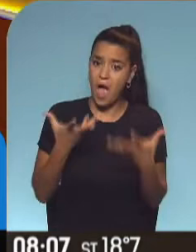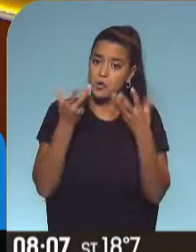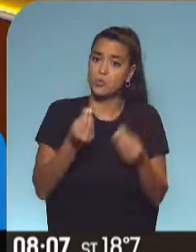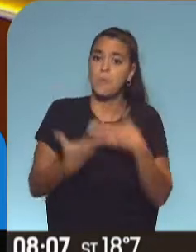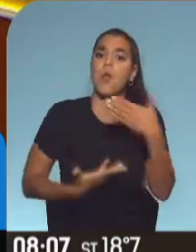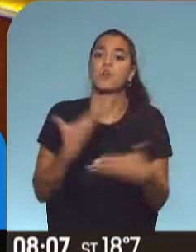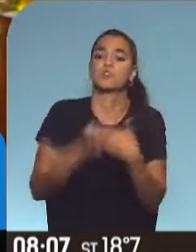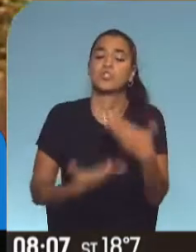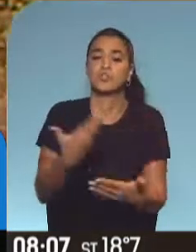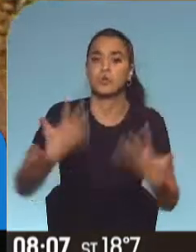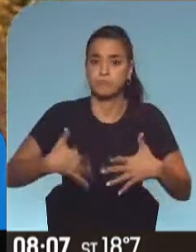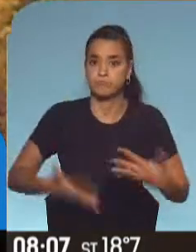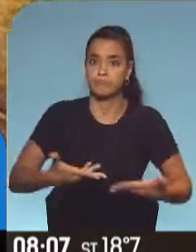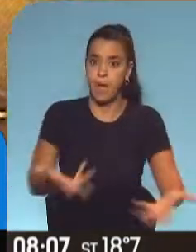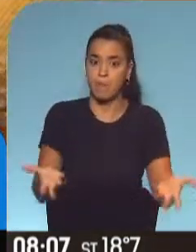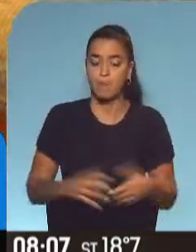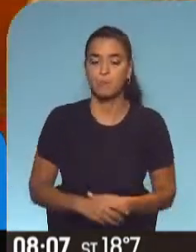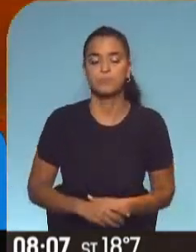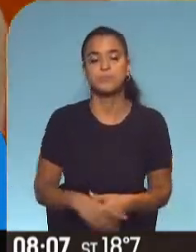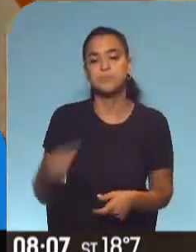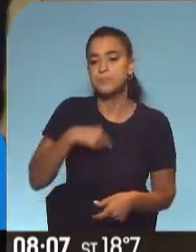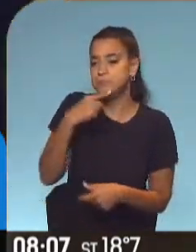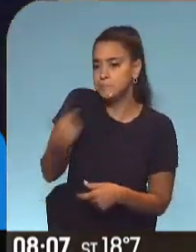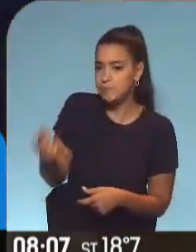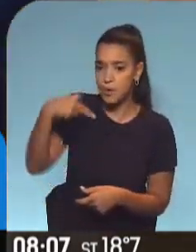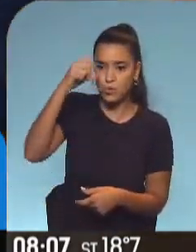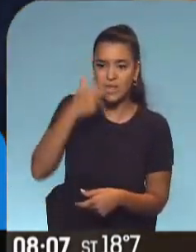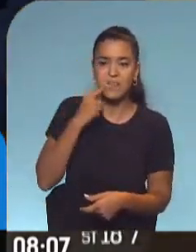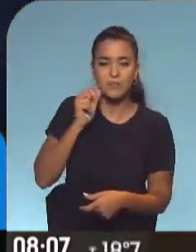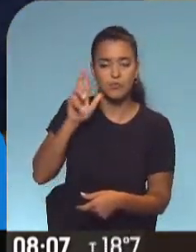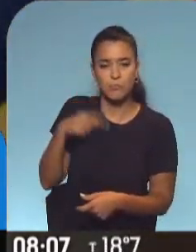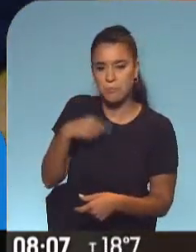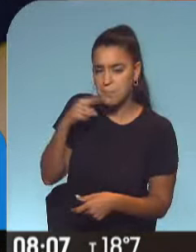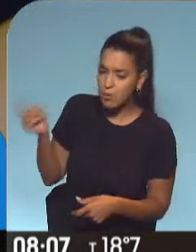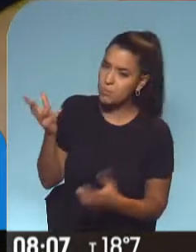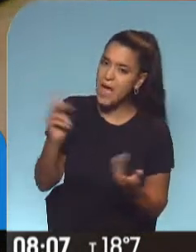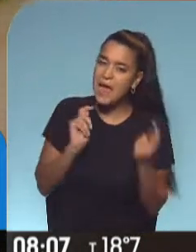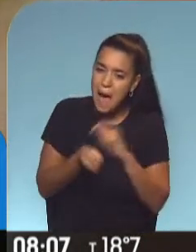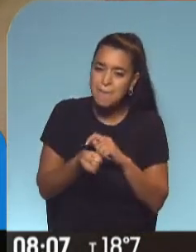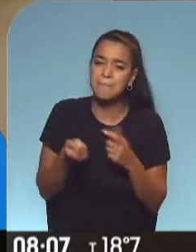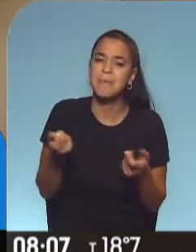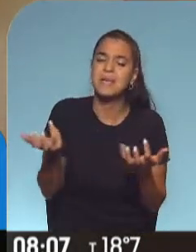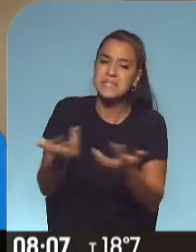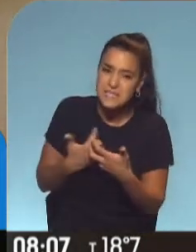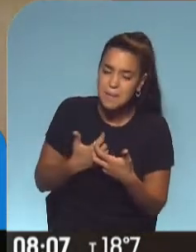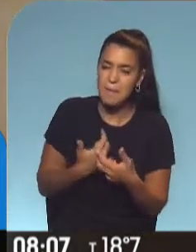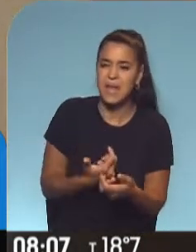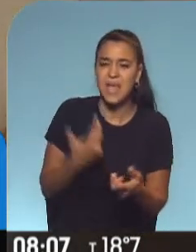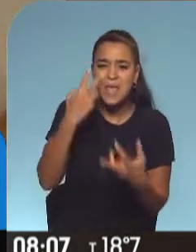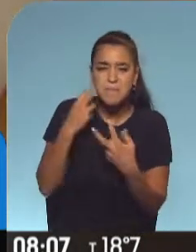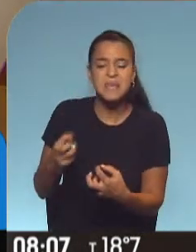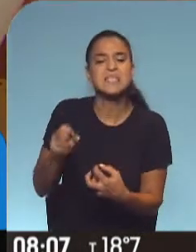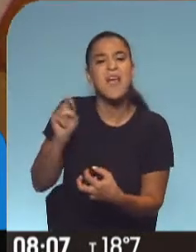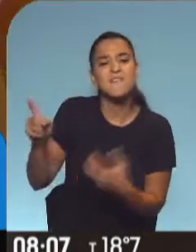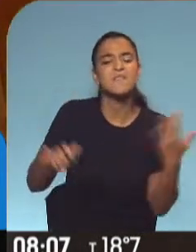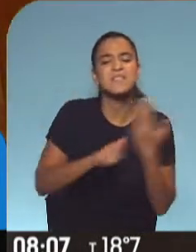se acelere de una buena vez. Ahora, doctor, el tema de transformar el sistema para que investiguen los fiscales,